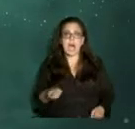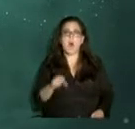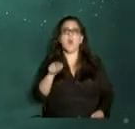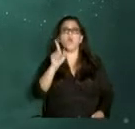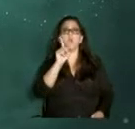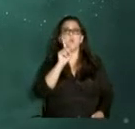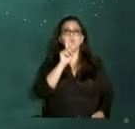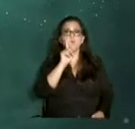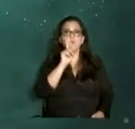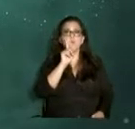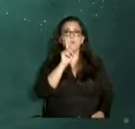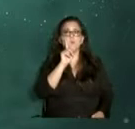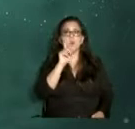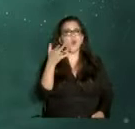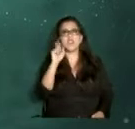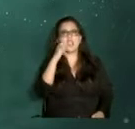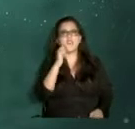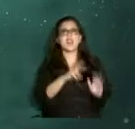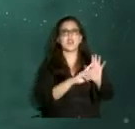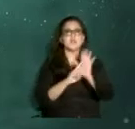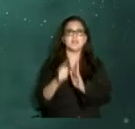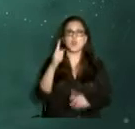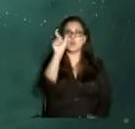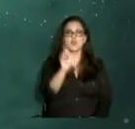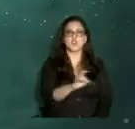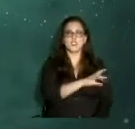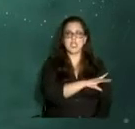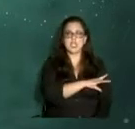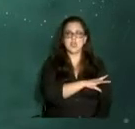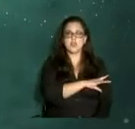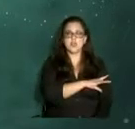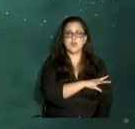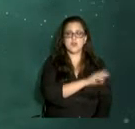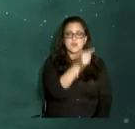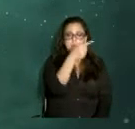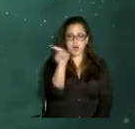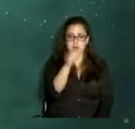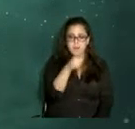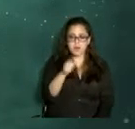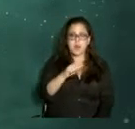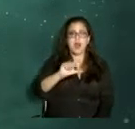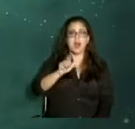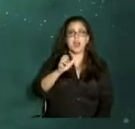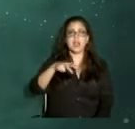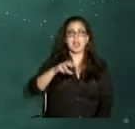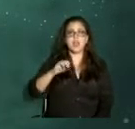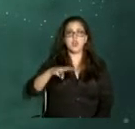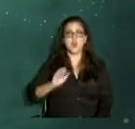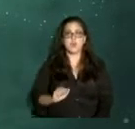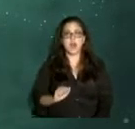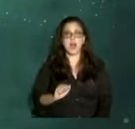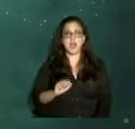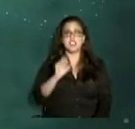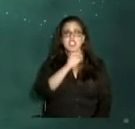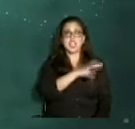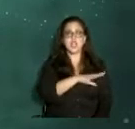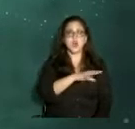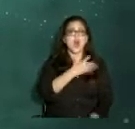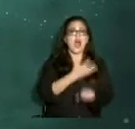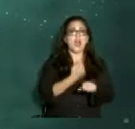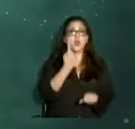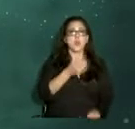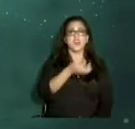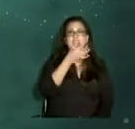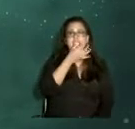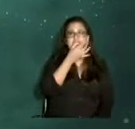a un chileno. Y en cada una de esas líneas verticales que representa el genoma de un chileno, podemos ver que hay un sector verde de genoma amerindio,